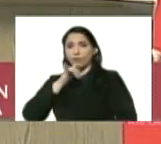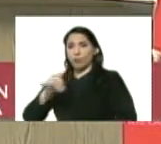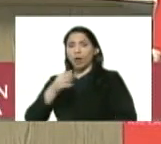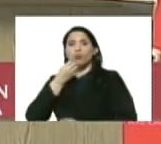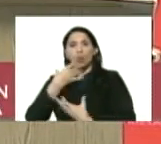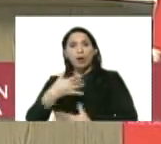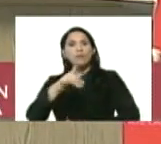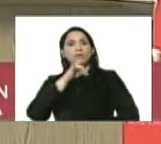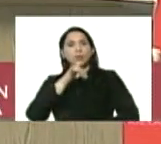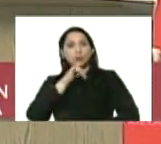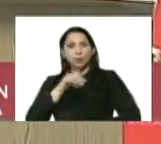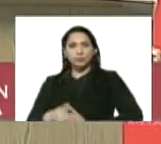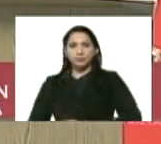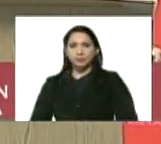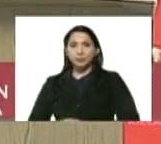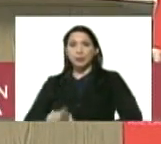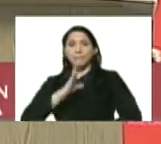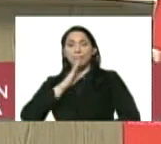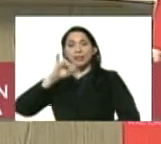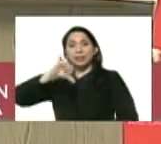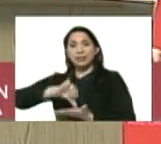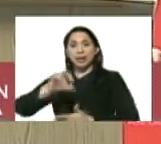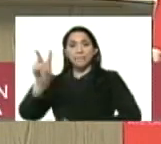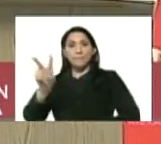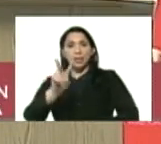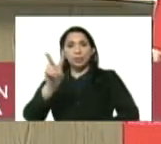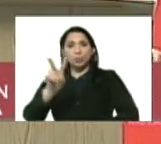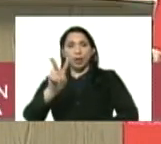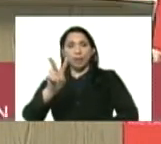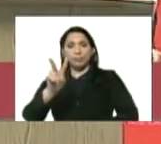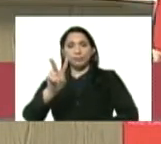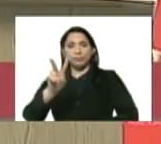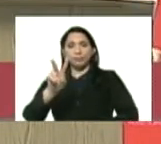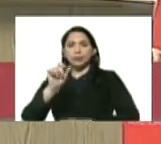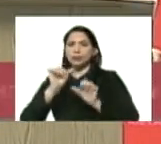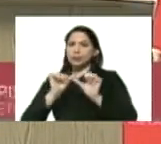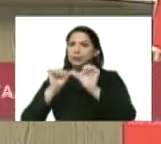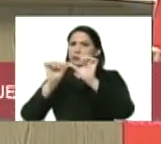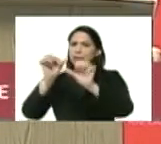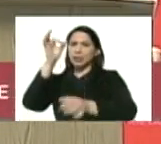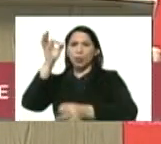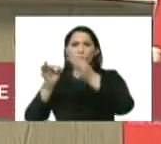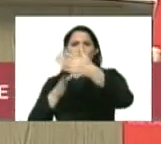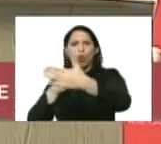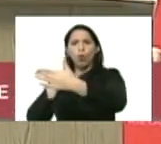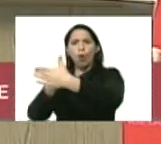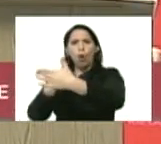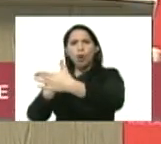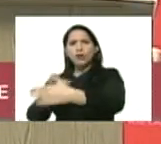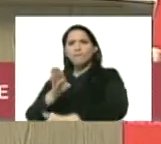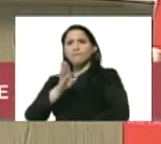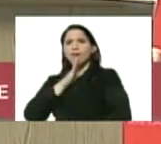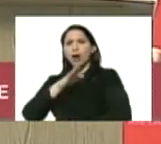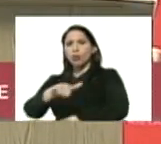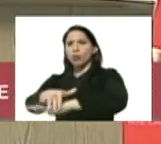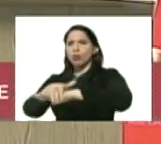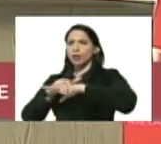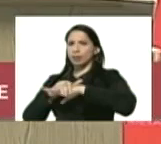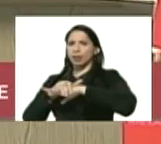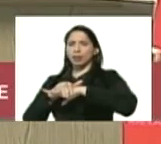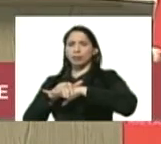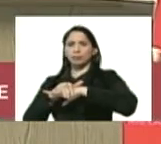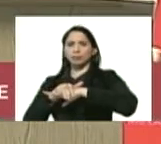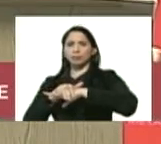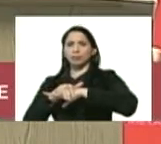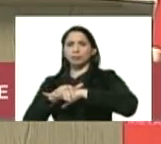buena noticia de que el Banco Central de Venezuela sigue en el juicio contra el Banco de Inglaterra